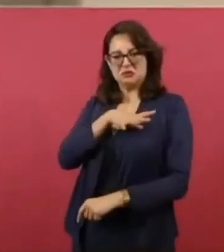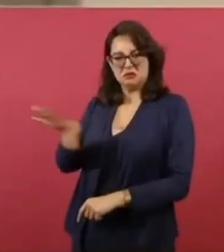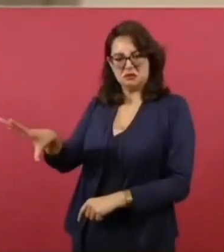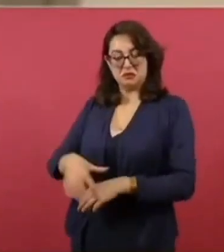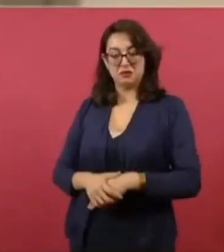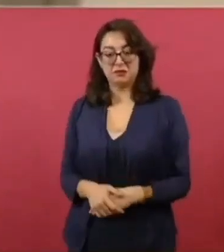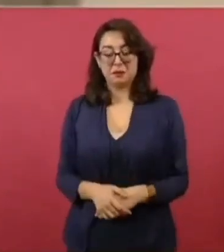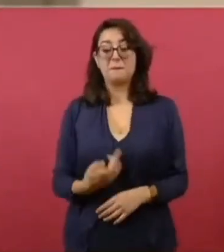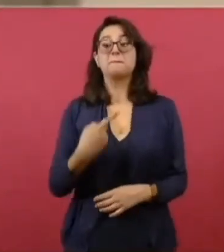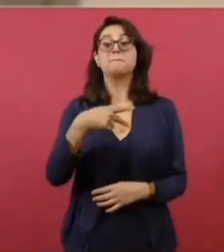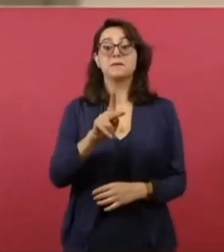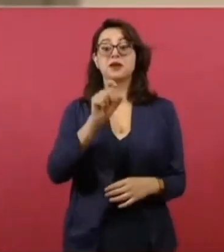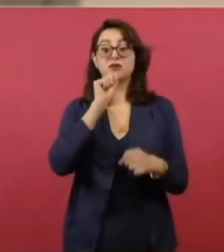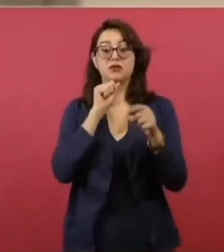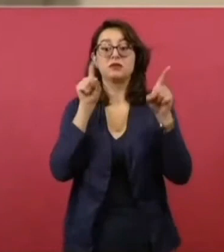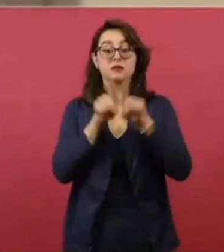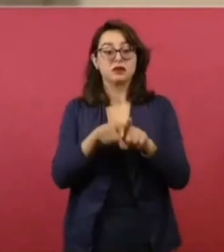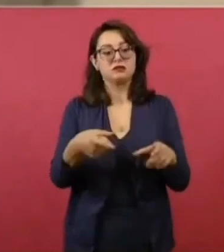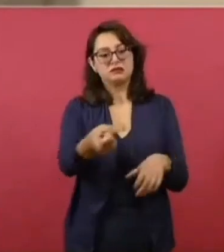los obnubila,